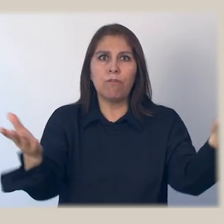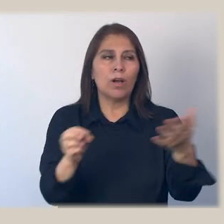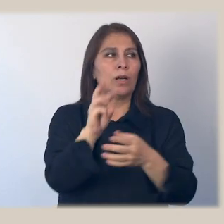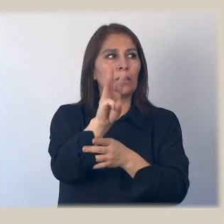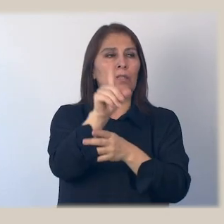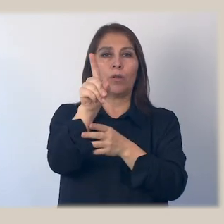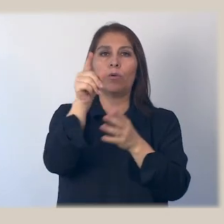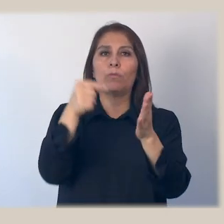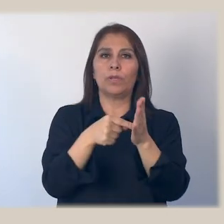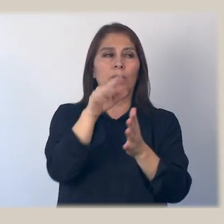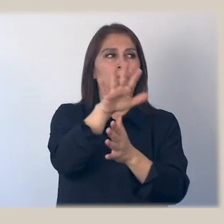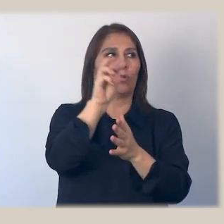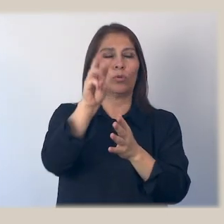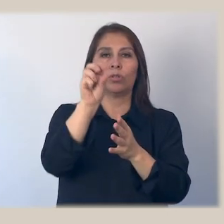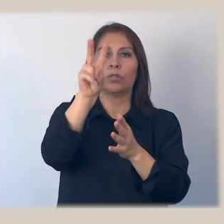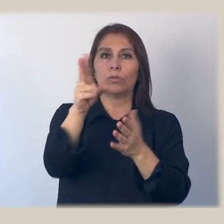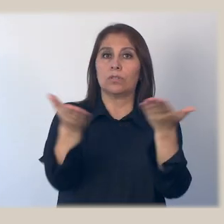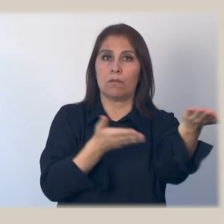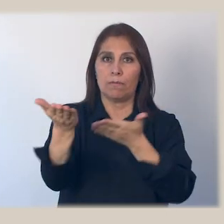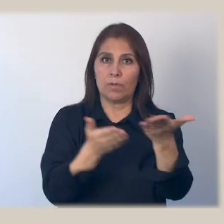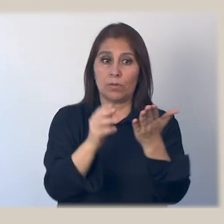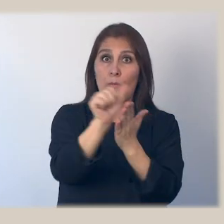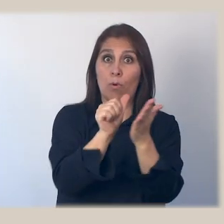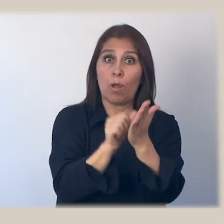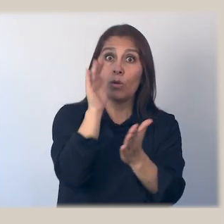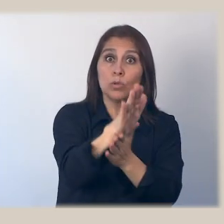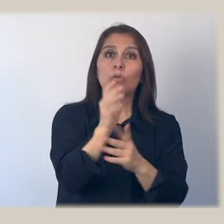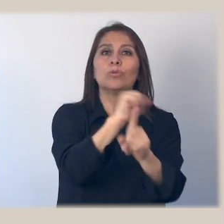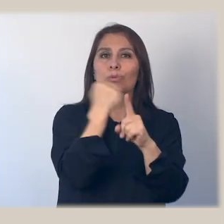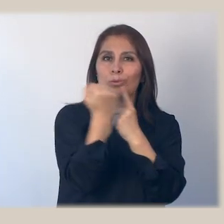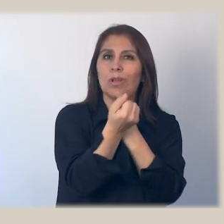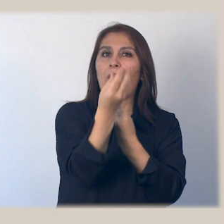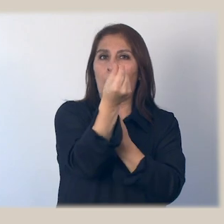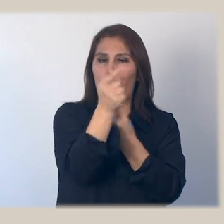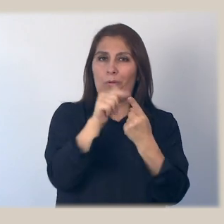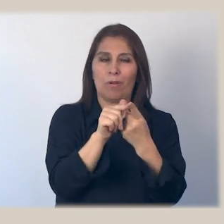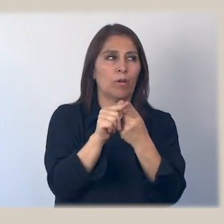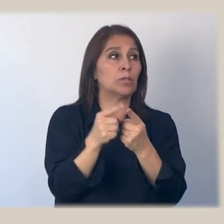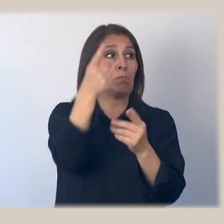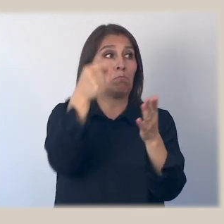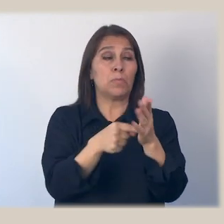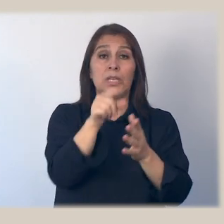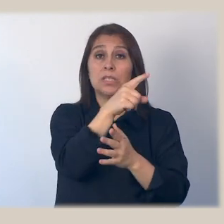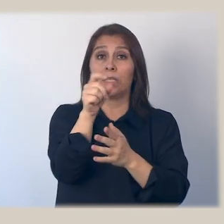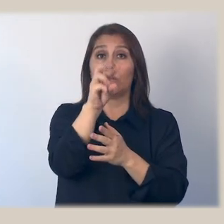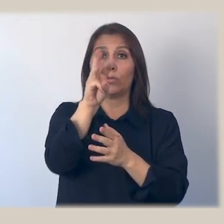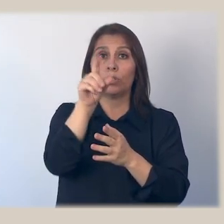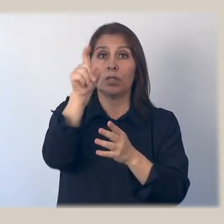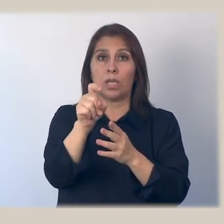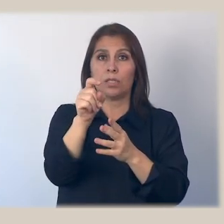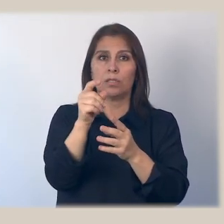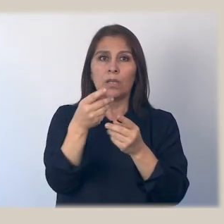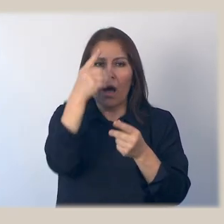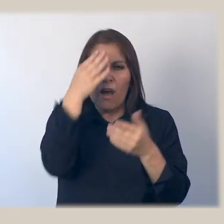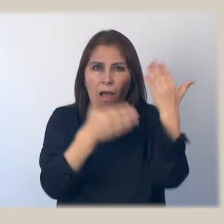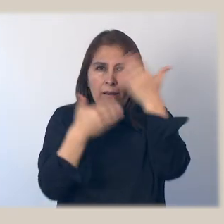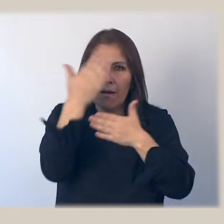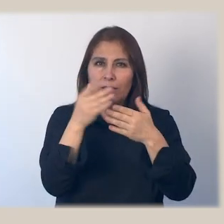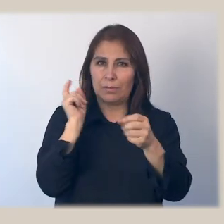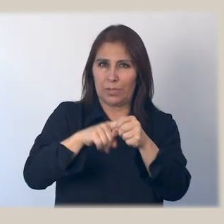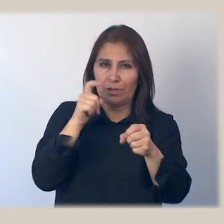ofrecido 31.582 servicios en el programa socioeconómico, que comprenden 1.186 reliquidaciones